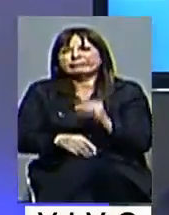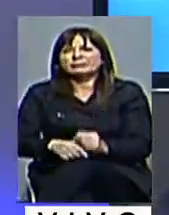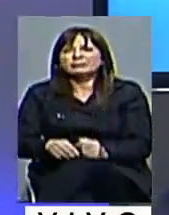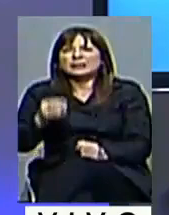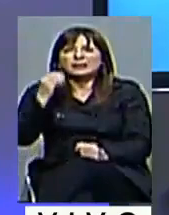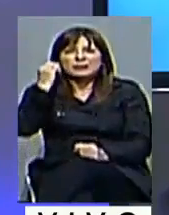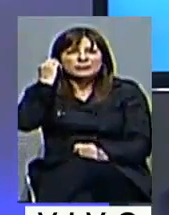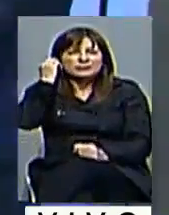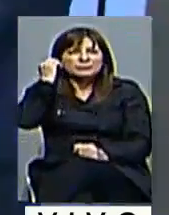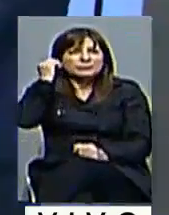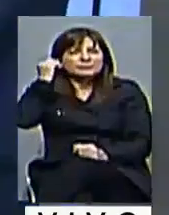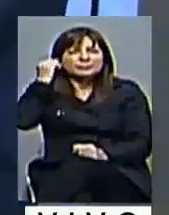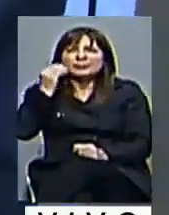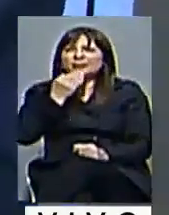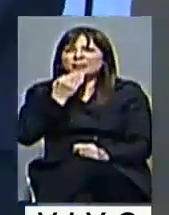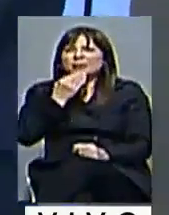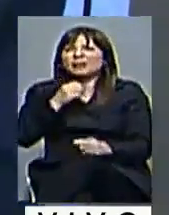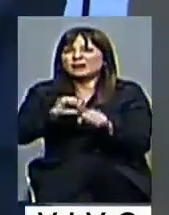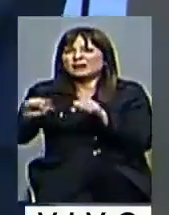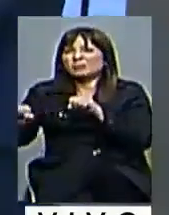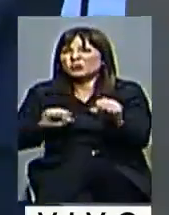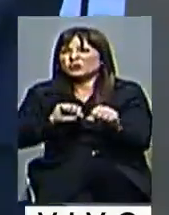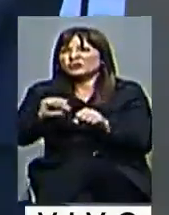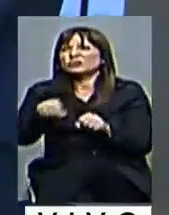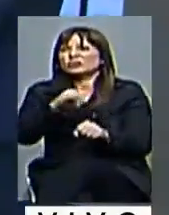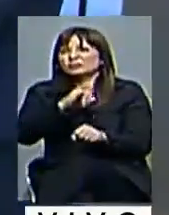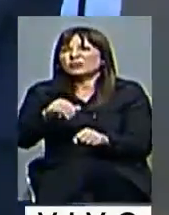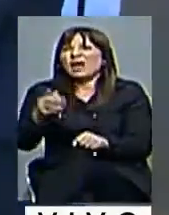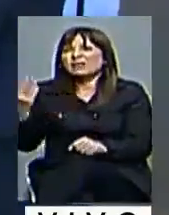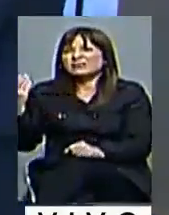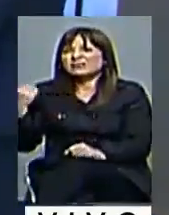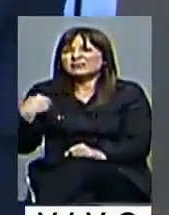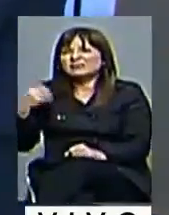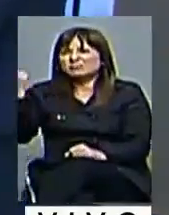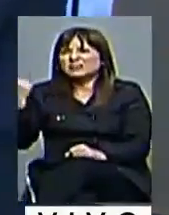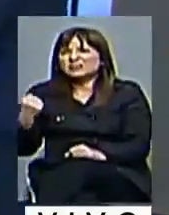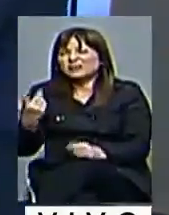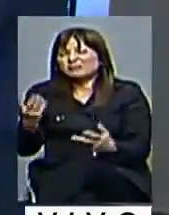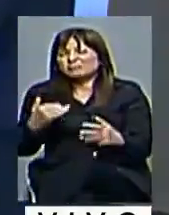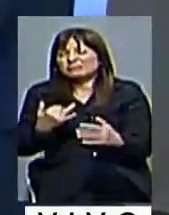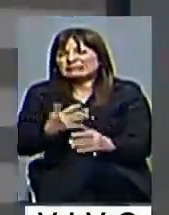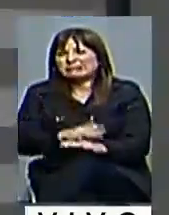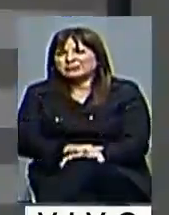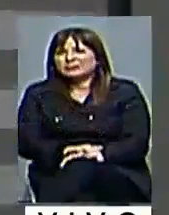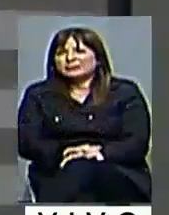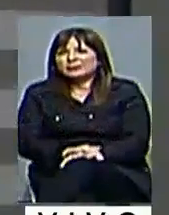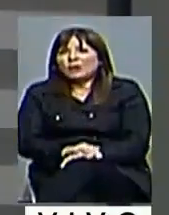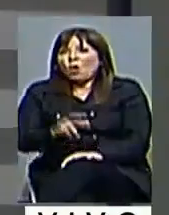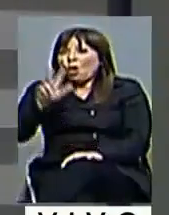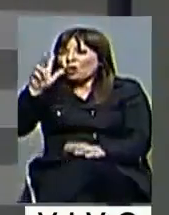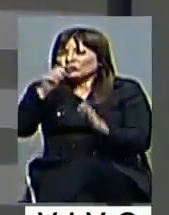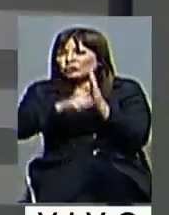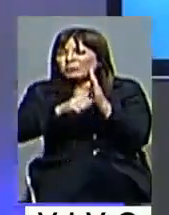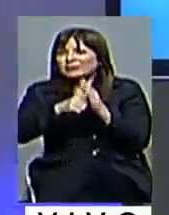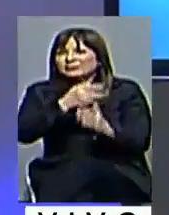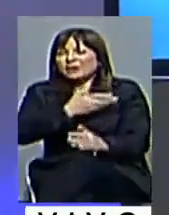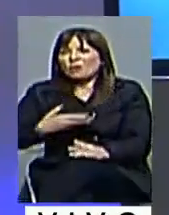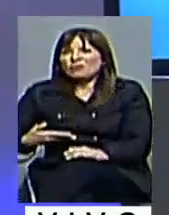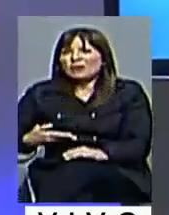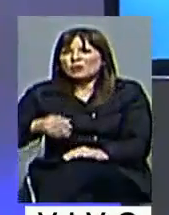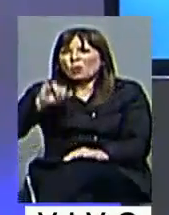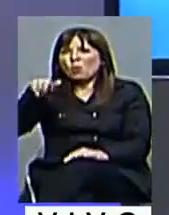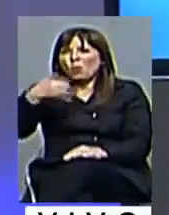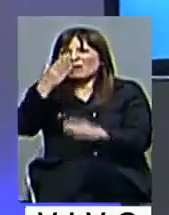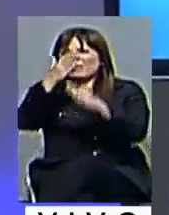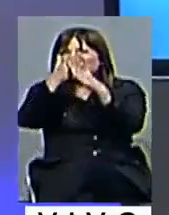también. Entró con el terremoto. Tienes razón, sí. Tienes toda la razón. Hay un factor que explica eso. Primeros 8 meses de gobierno, todos los jueves